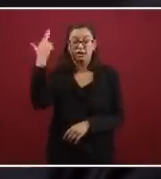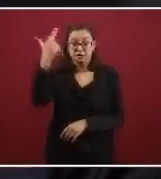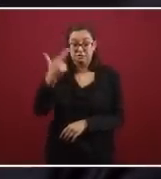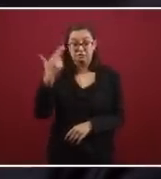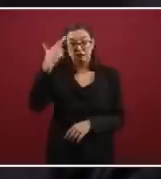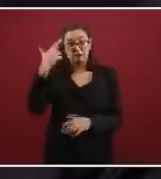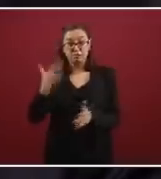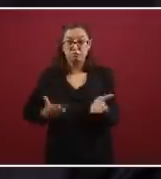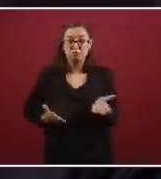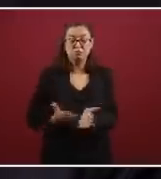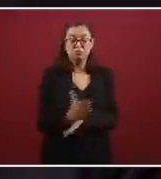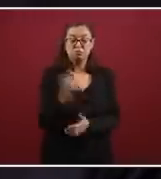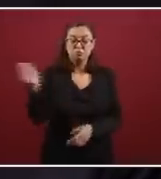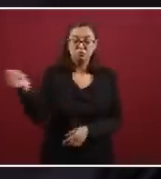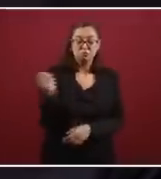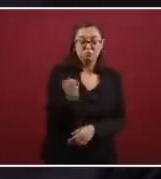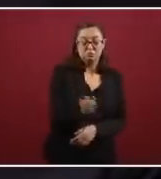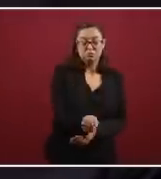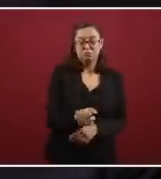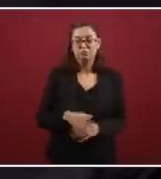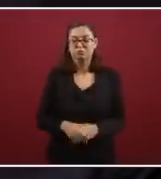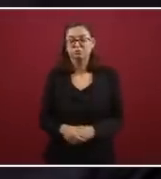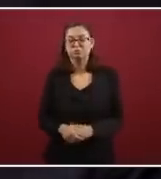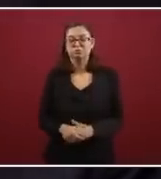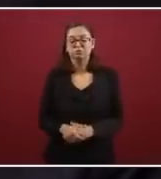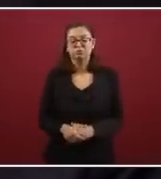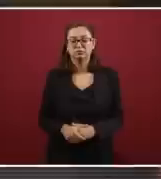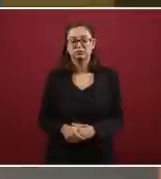y tenían a veces conflictos